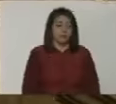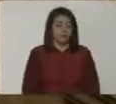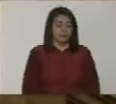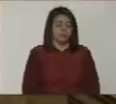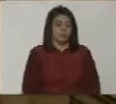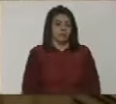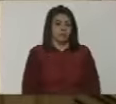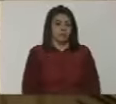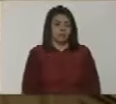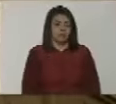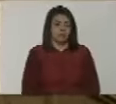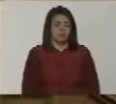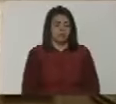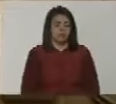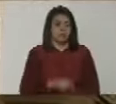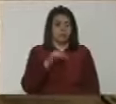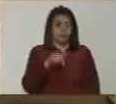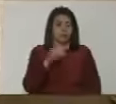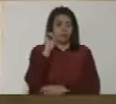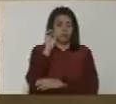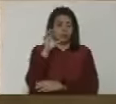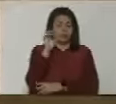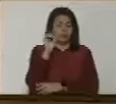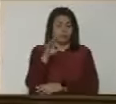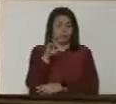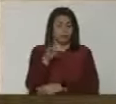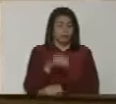mayores. Que esta Asamblea